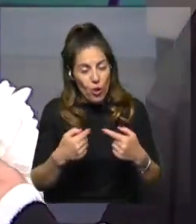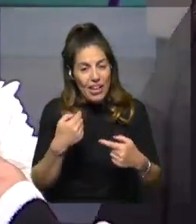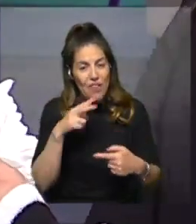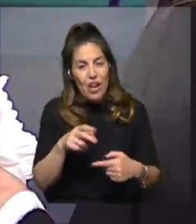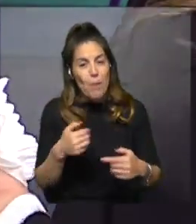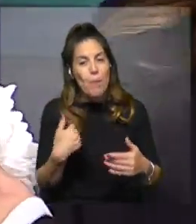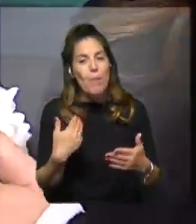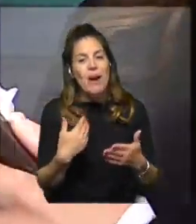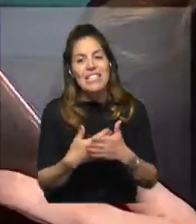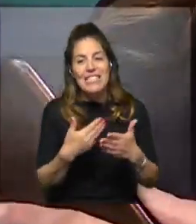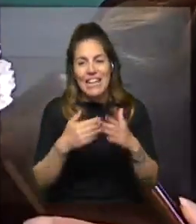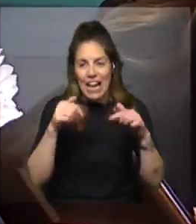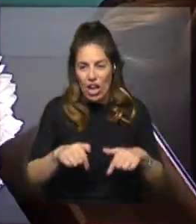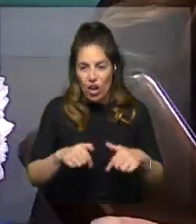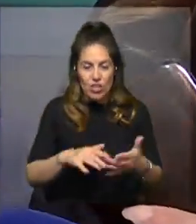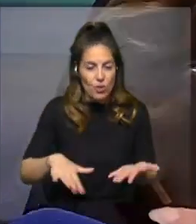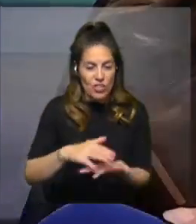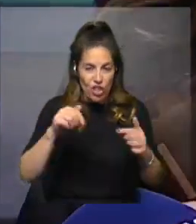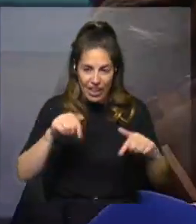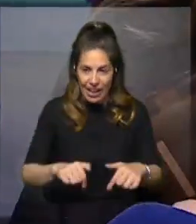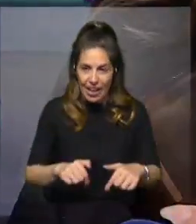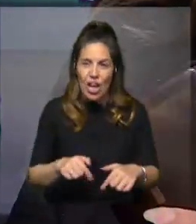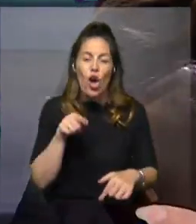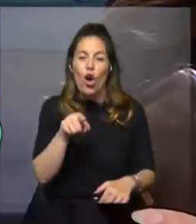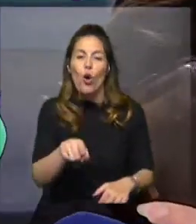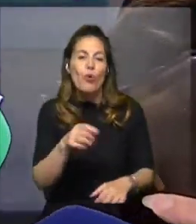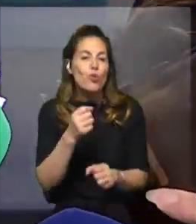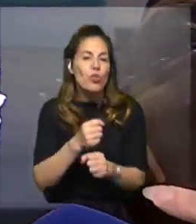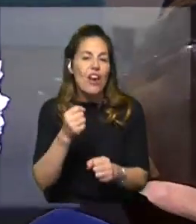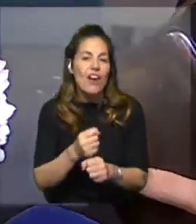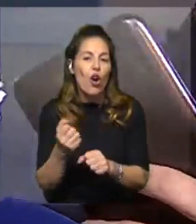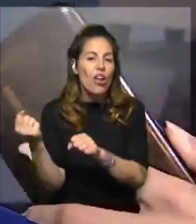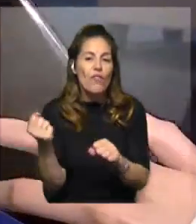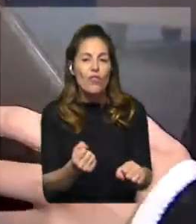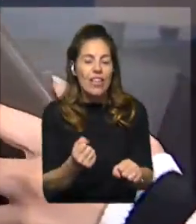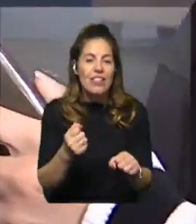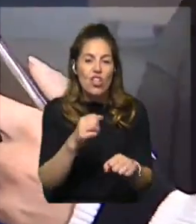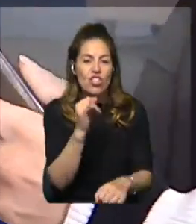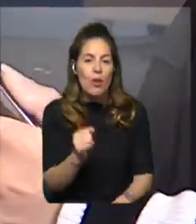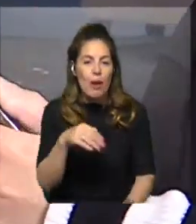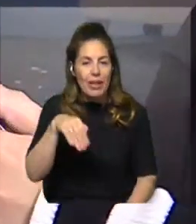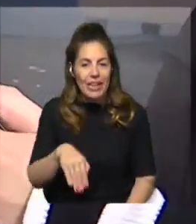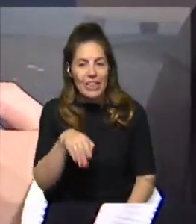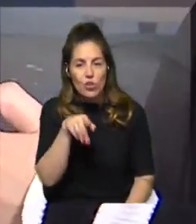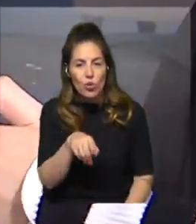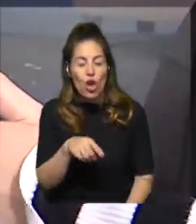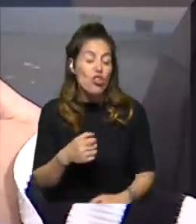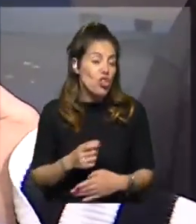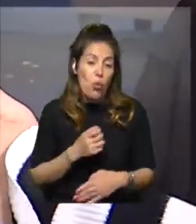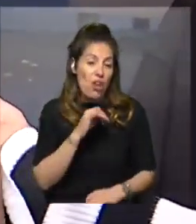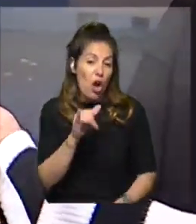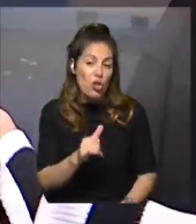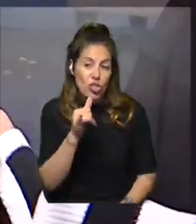de acá. Popkin, actualmente, ¿cómo es su trabajo aquí en la Fundación Selmar Michelini? Y soy una consejera